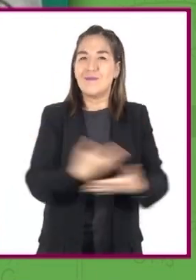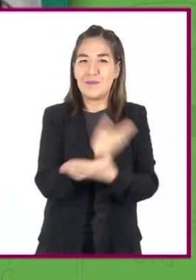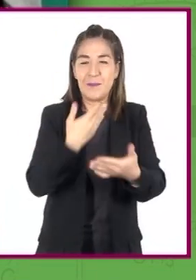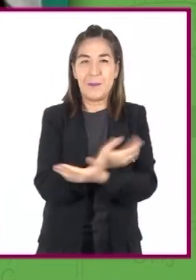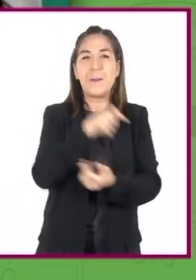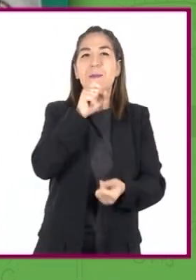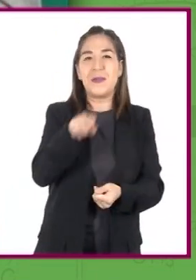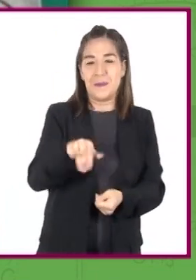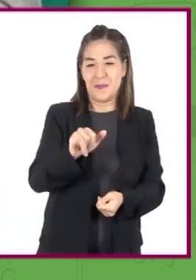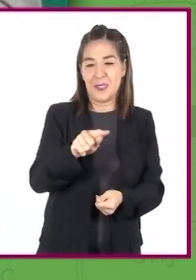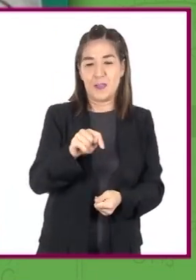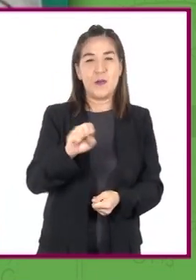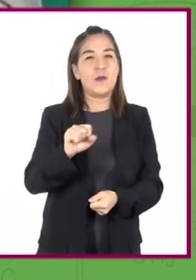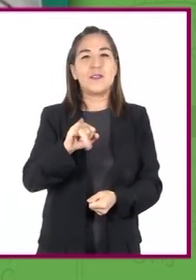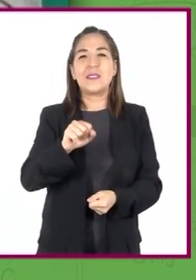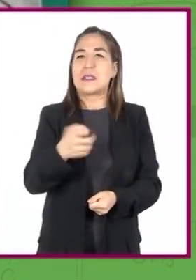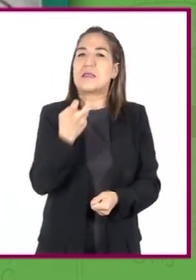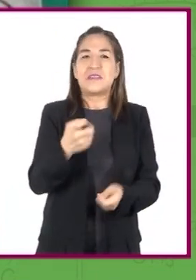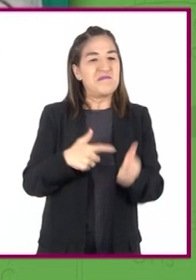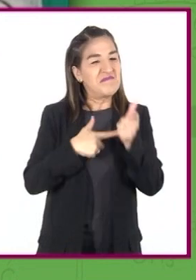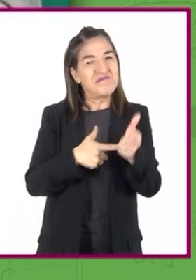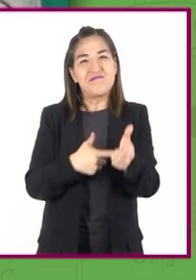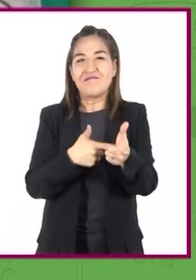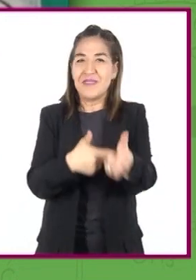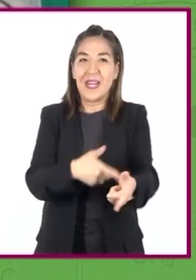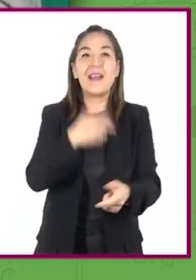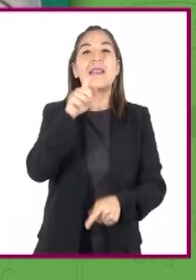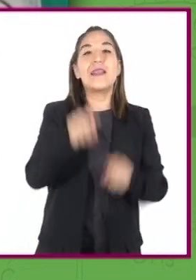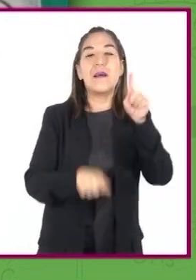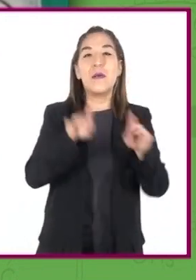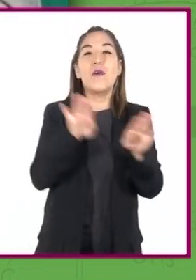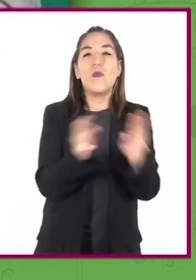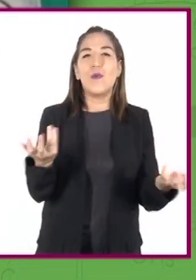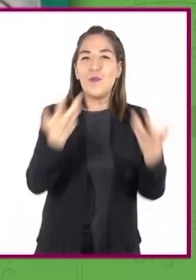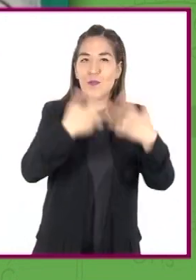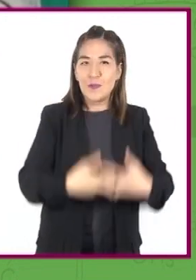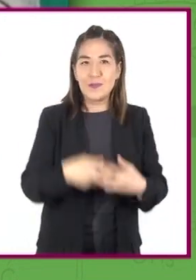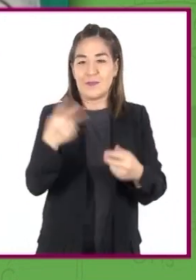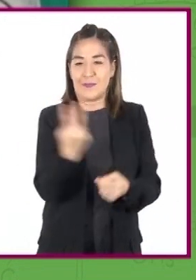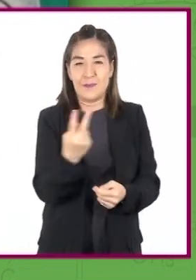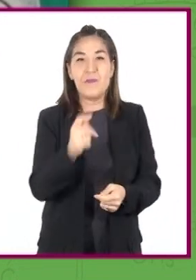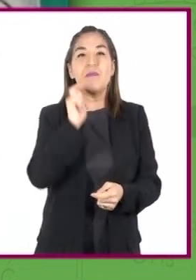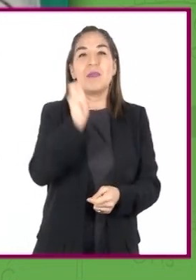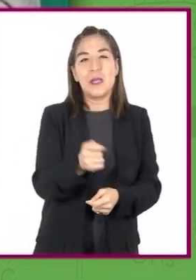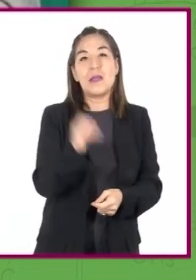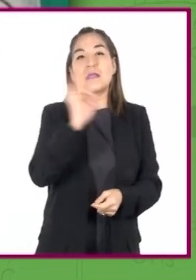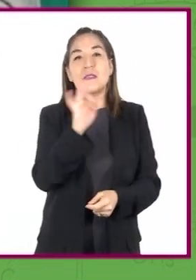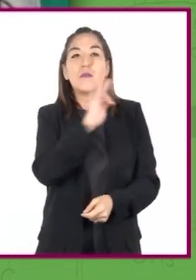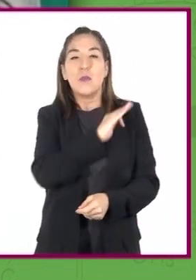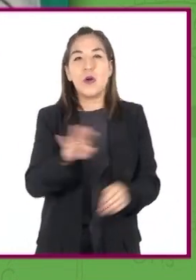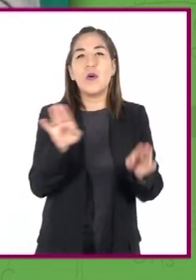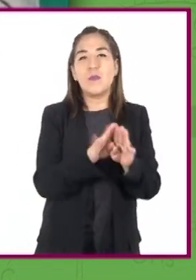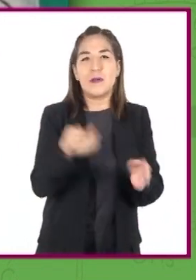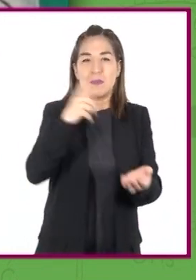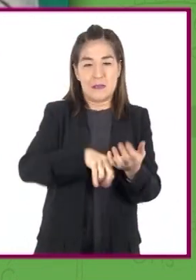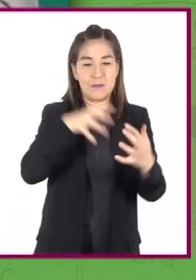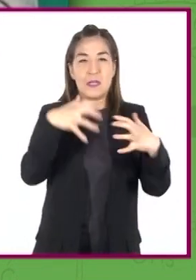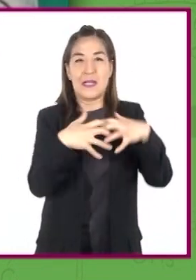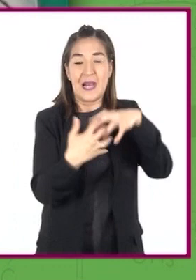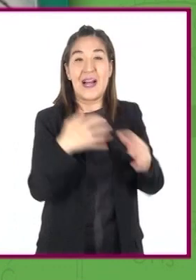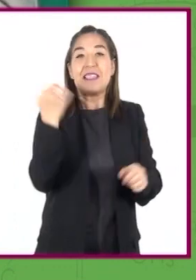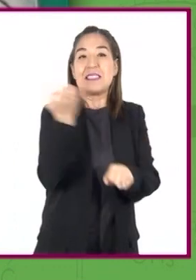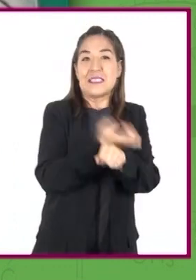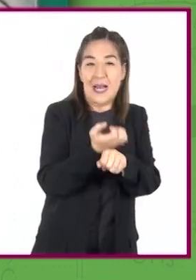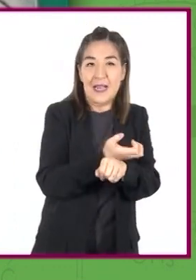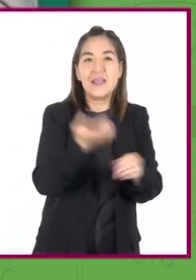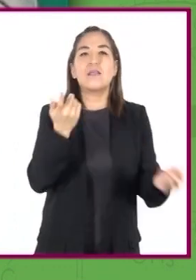es un ciclo continuo y el tiempo para que se vuelva a dividir depende de la función que tengan dichas células, puesto que pueden ser parte de un tejido óseo o sanguíneo,